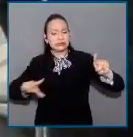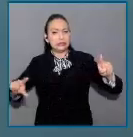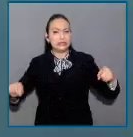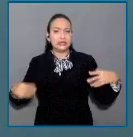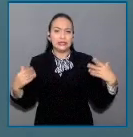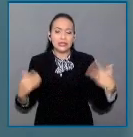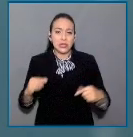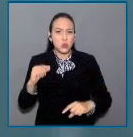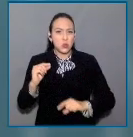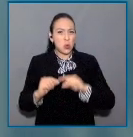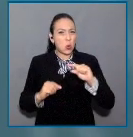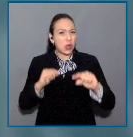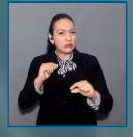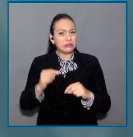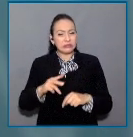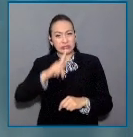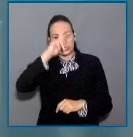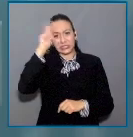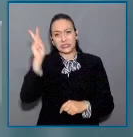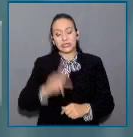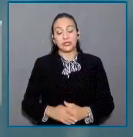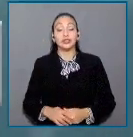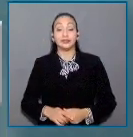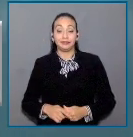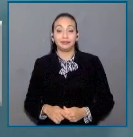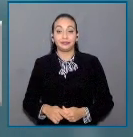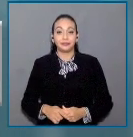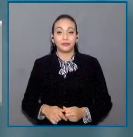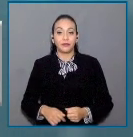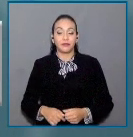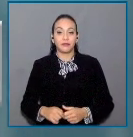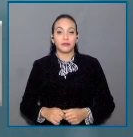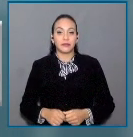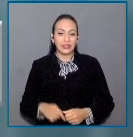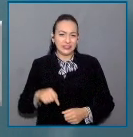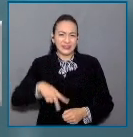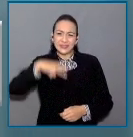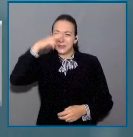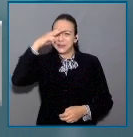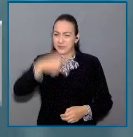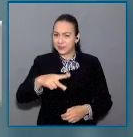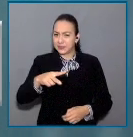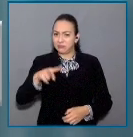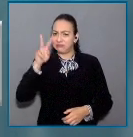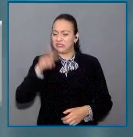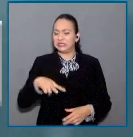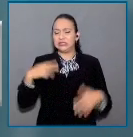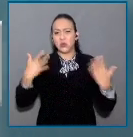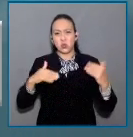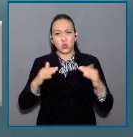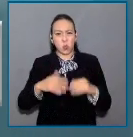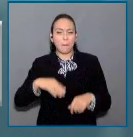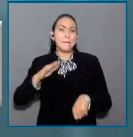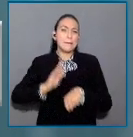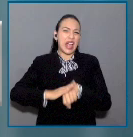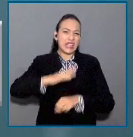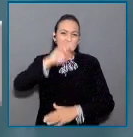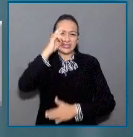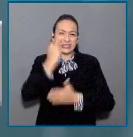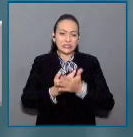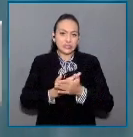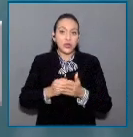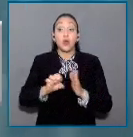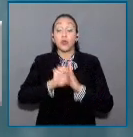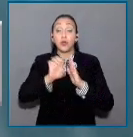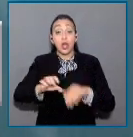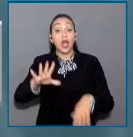reestructurando. Tenemos un aumento en la violencia y también tenemos un aumento en nuevos tipos de delitos, ¿no? La